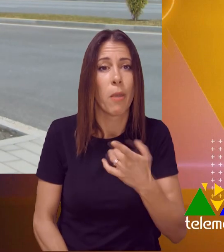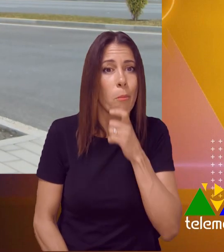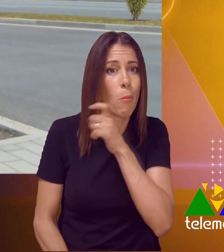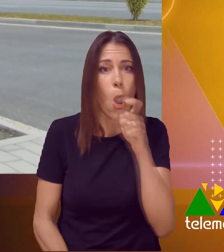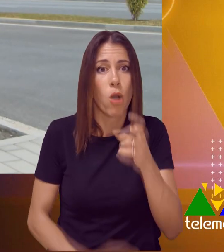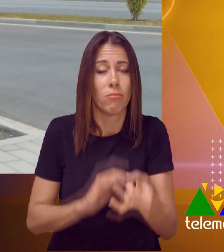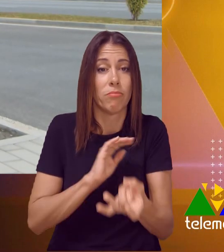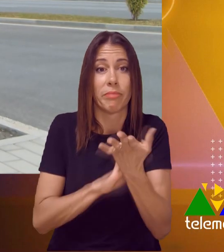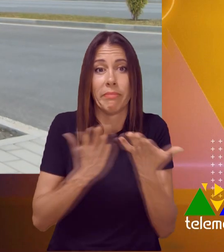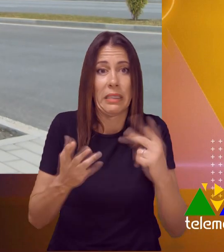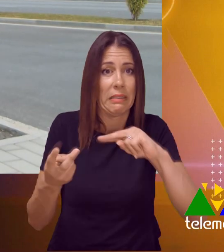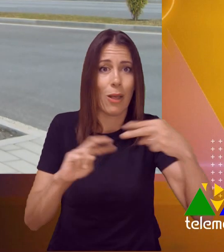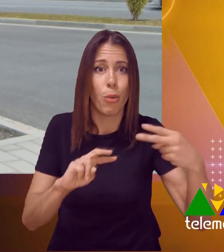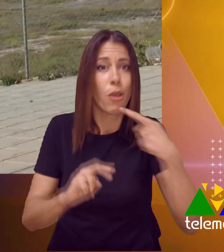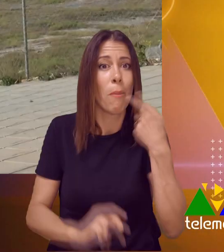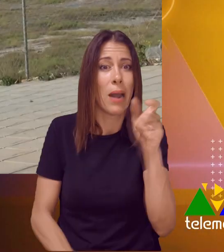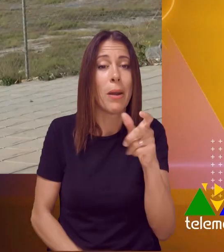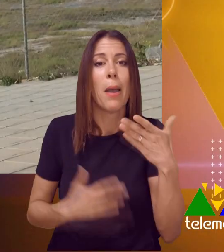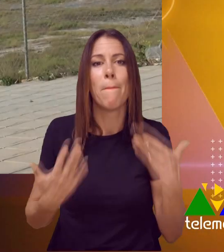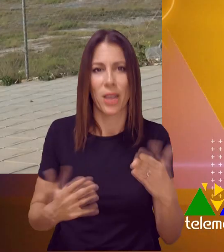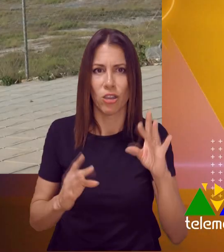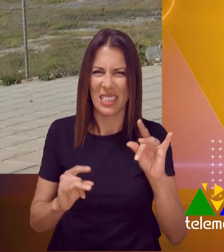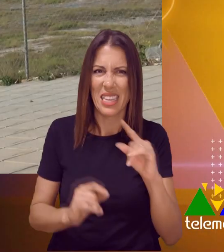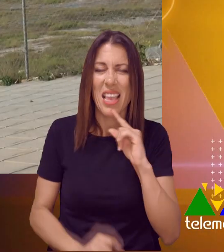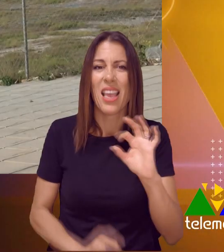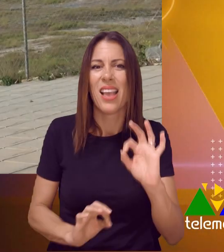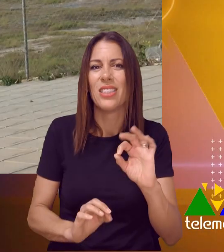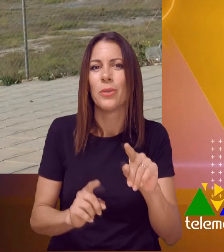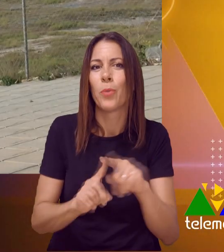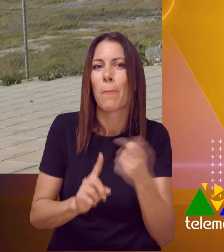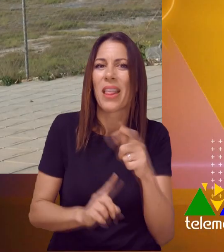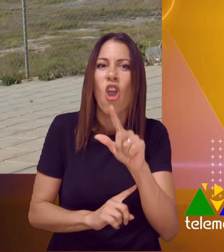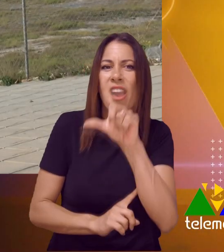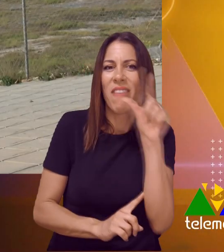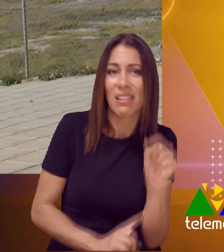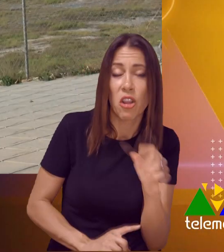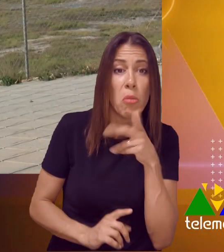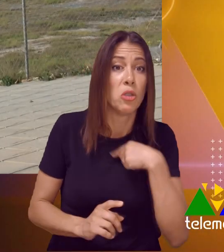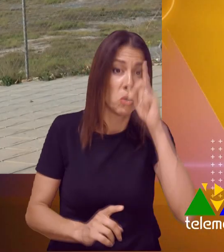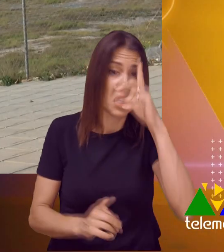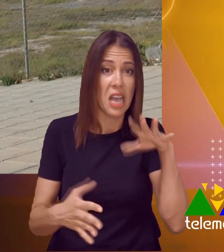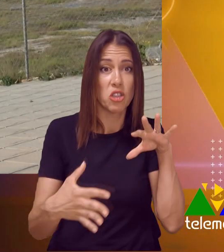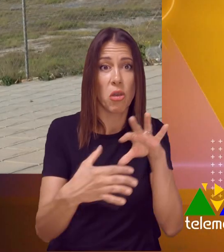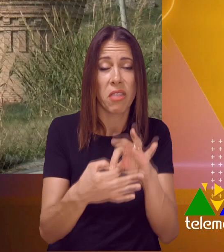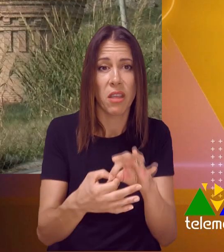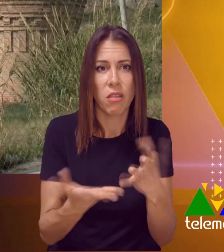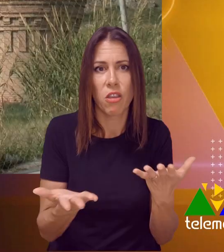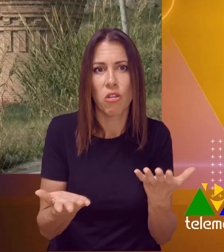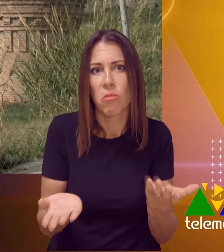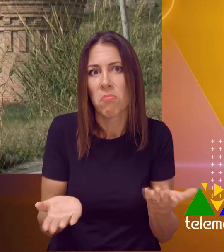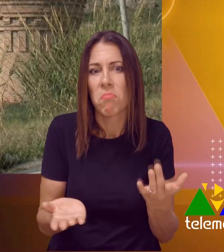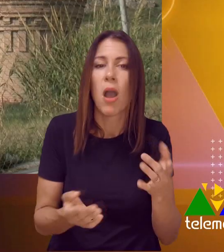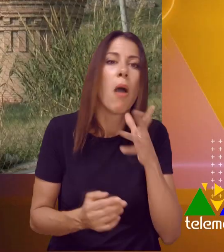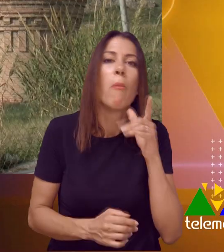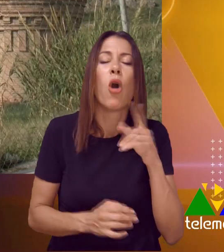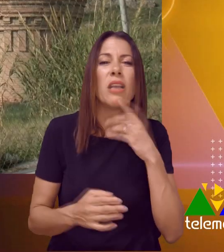de la traducción de la palabra, pero es Gibaltanillo. Seguramente por asociación